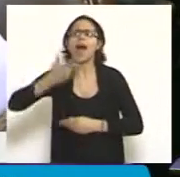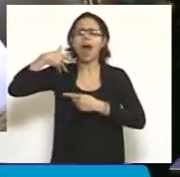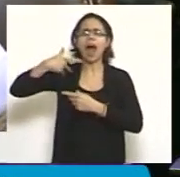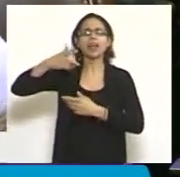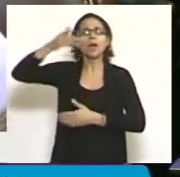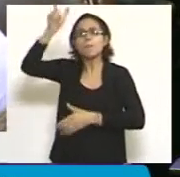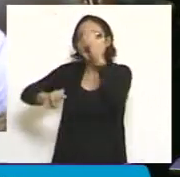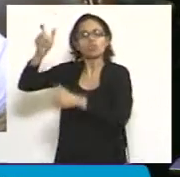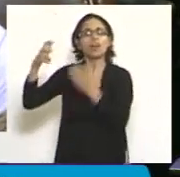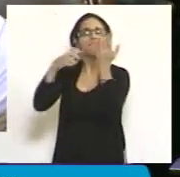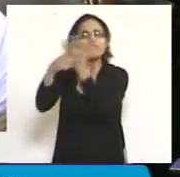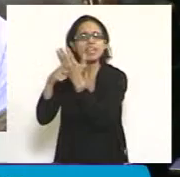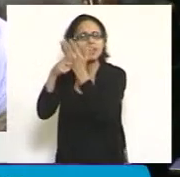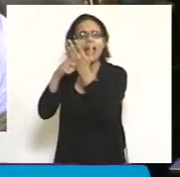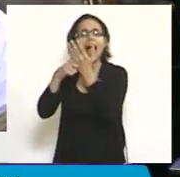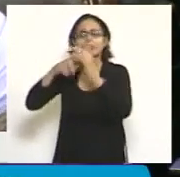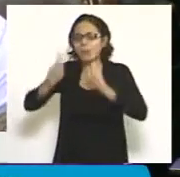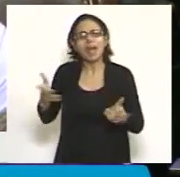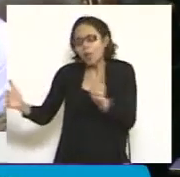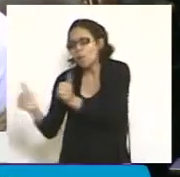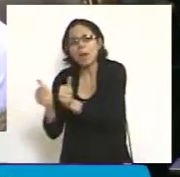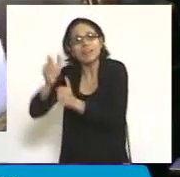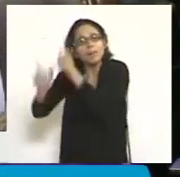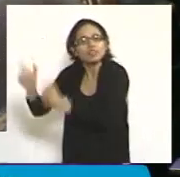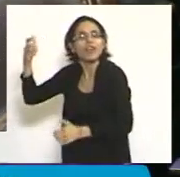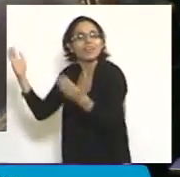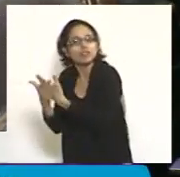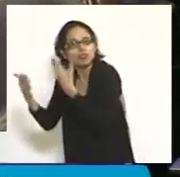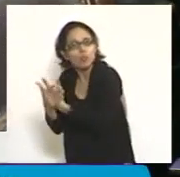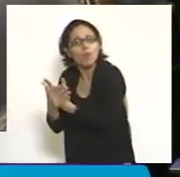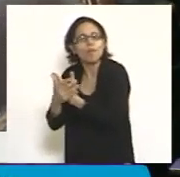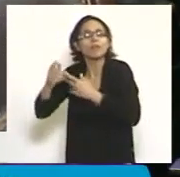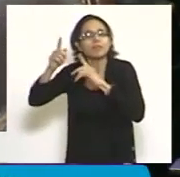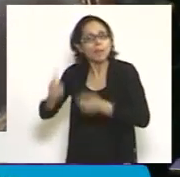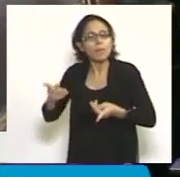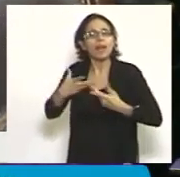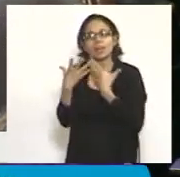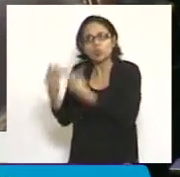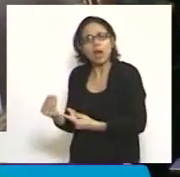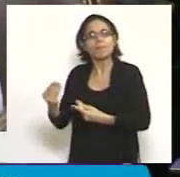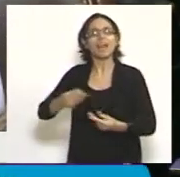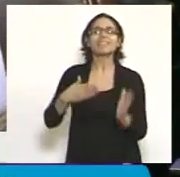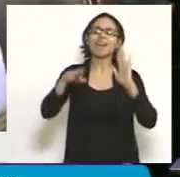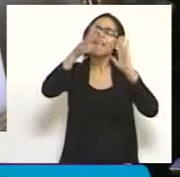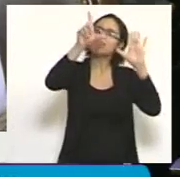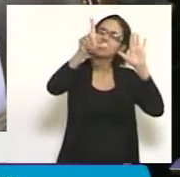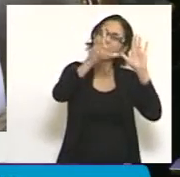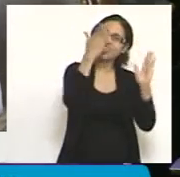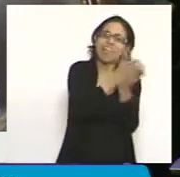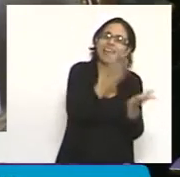que caminen de la mano de la víctima y hagan que el derecho penal se aplique. Son estas las leyes